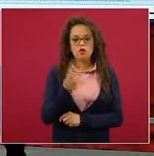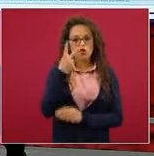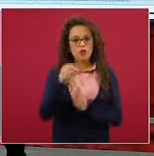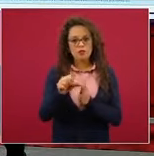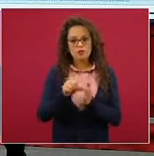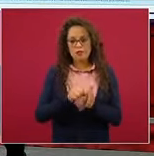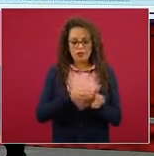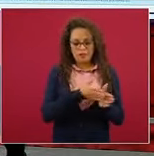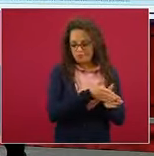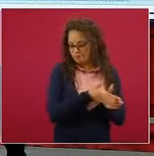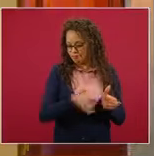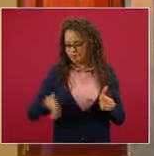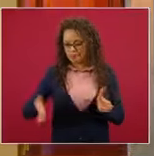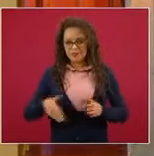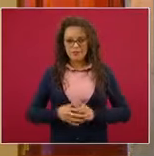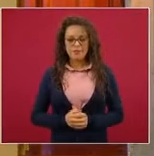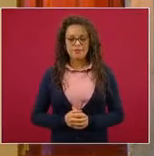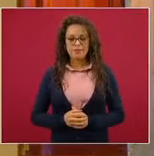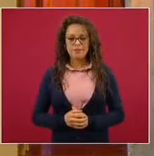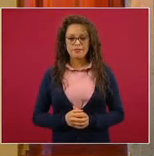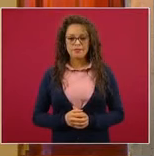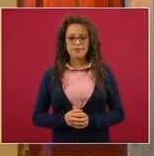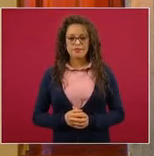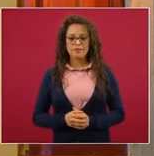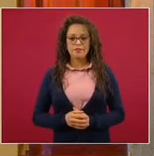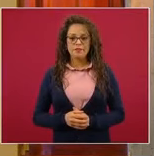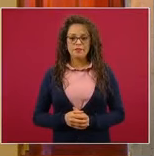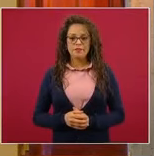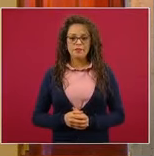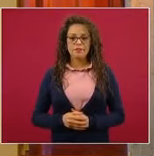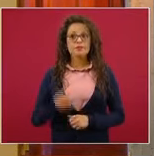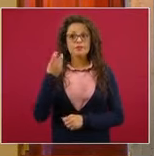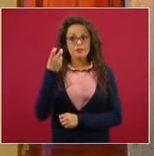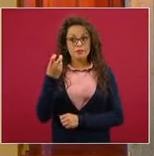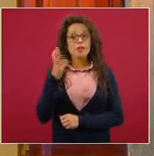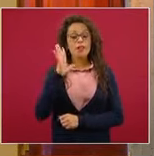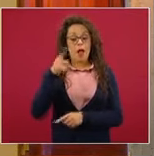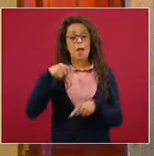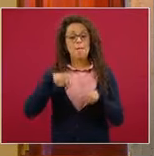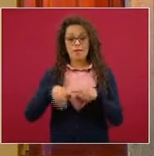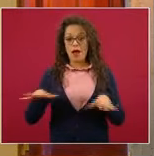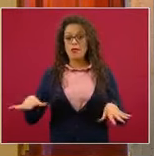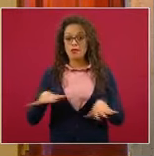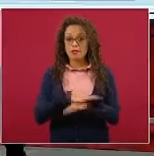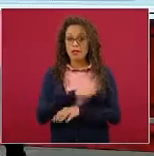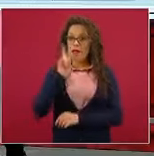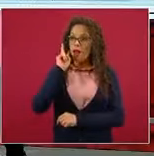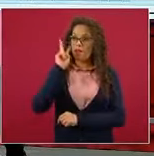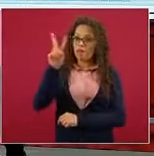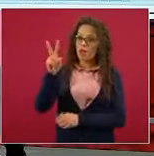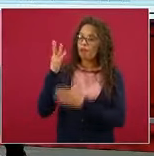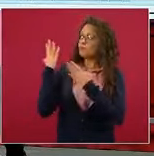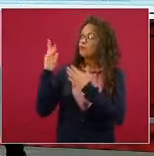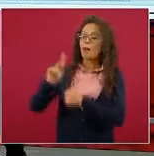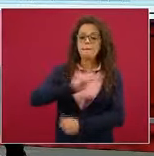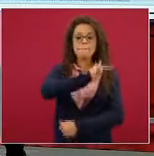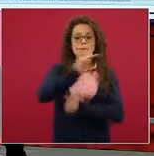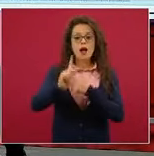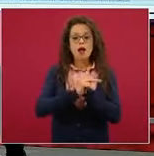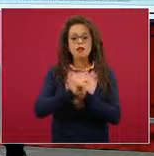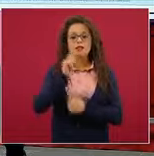meses. La siguiente. Aquí sí empieza ya a cambiar la situación. Ahora tenemos a Marruecos. Vean